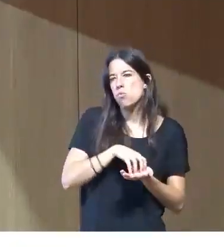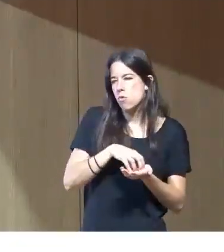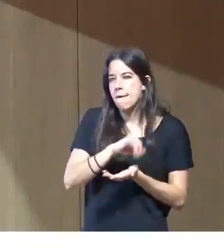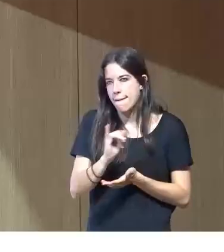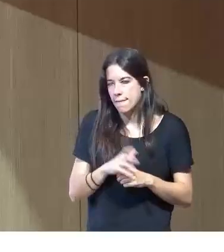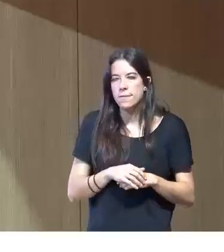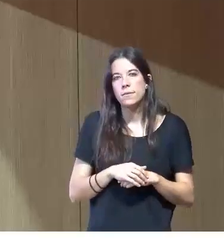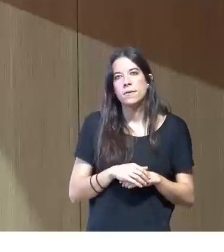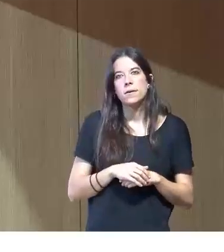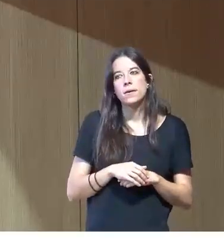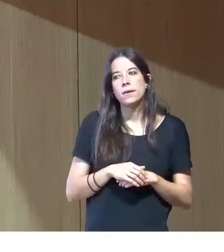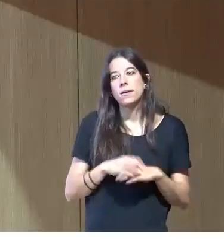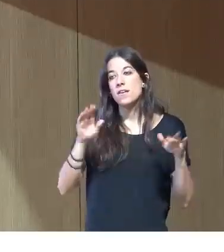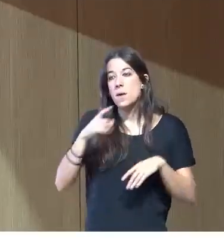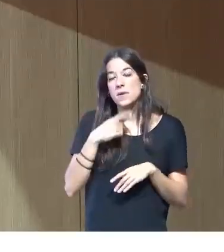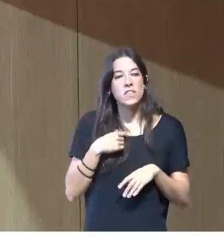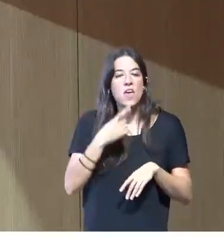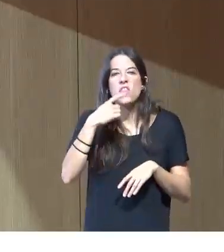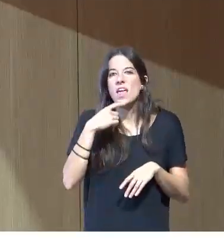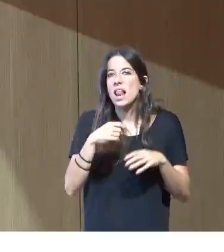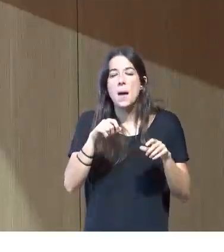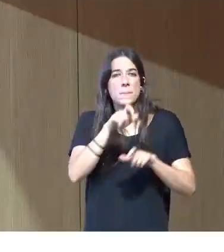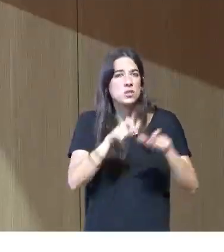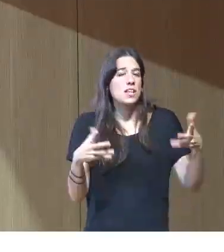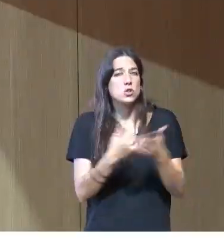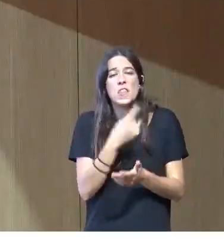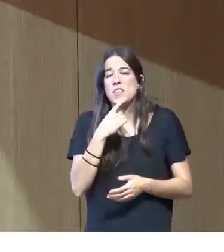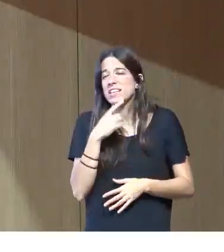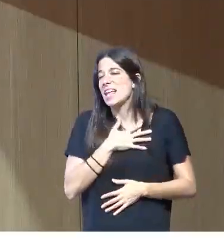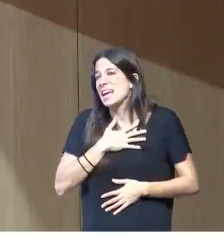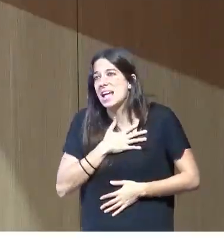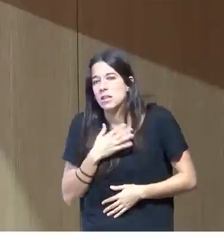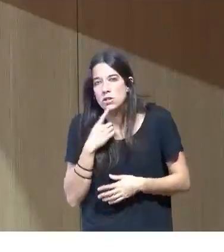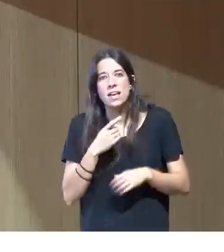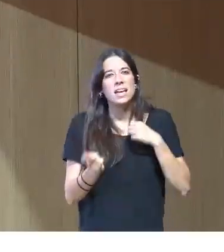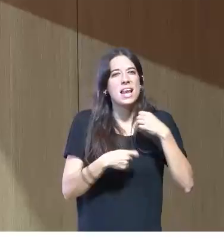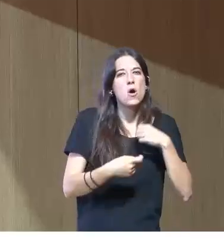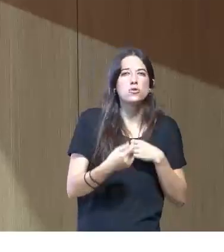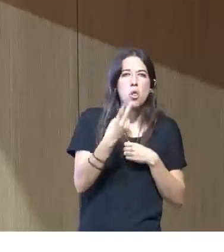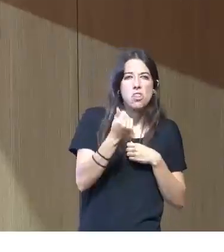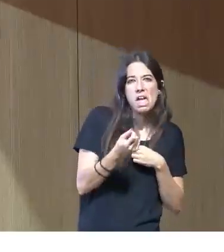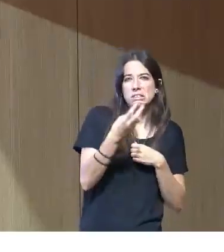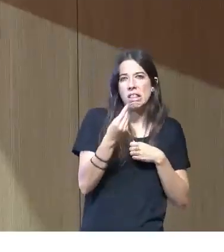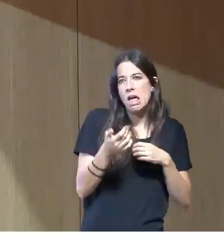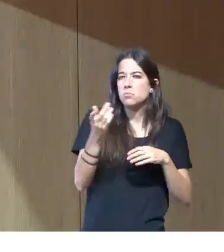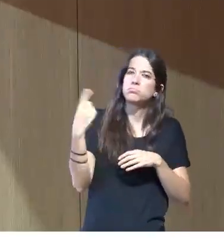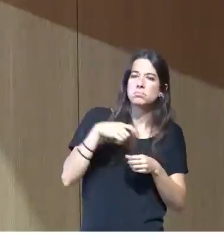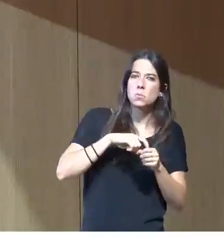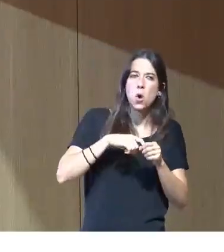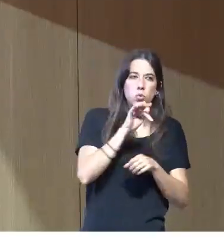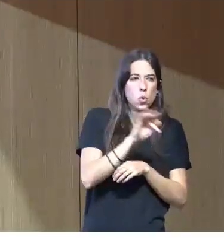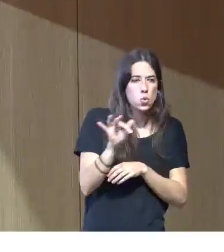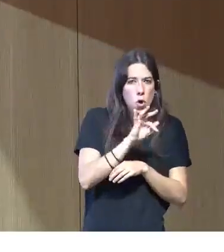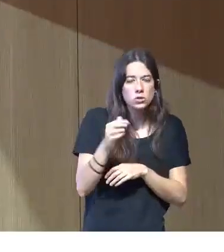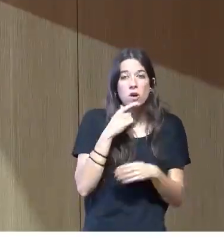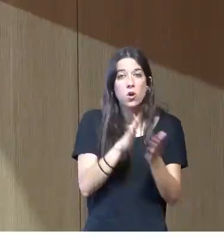al jefe estación y me dice mira me han hecho toda la plantilla que están encantados O sea que yo en agosto también me voy un par de días pero se acaban carga de turno y los compañeros que les he preguntado